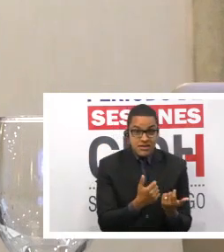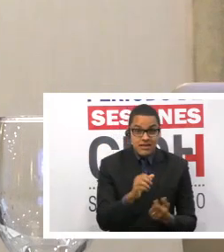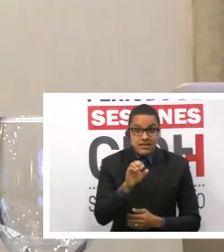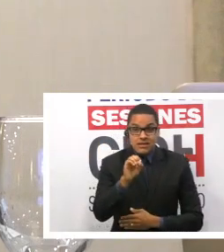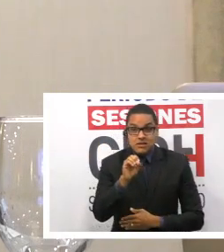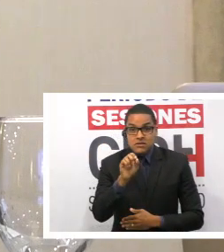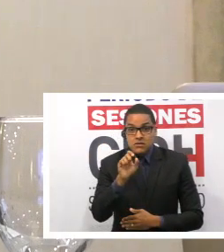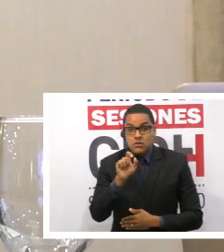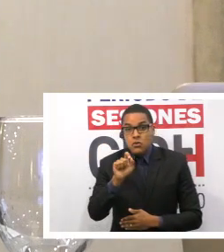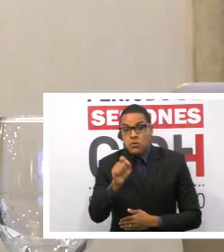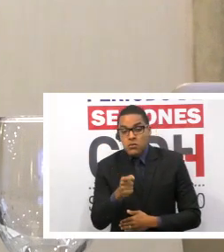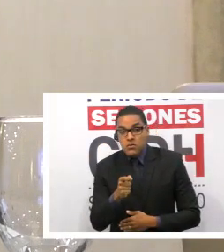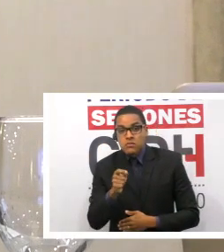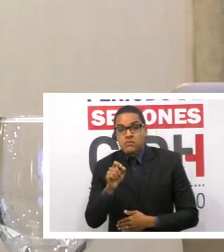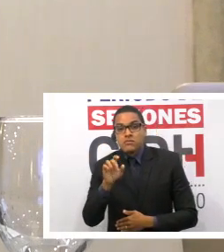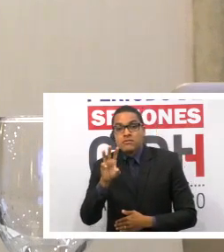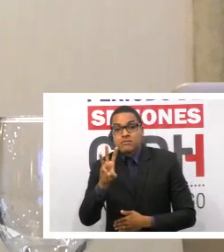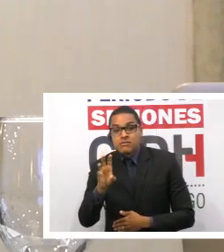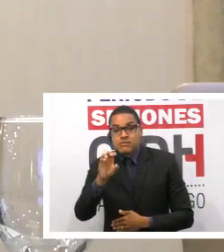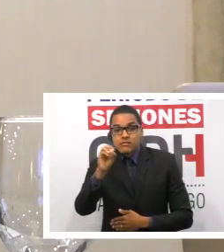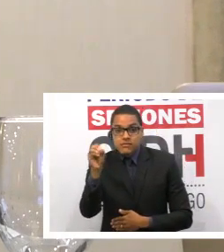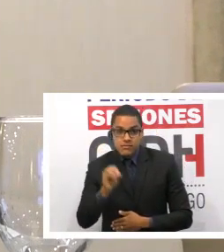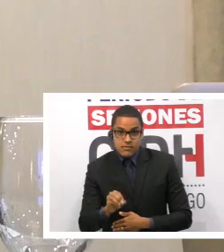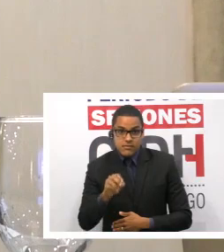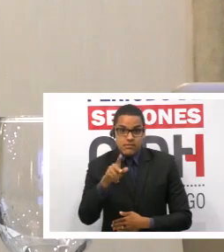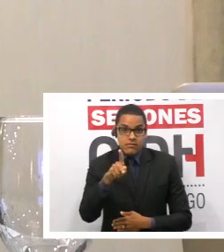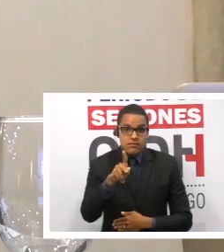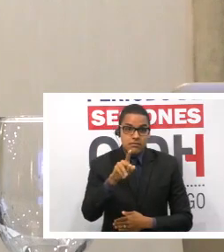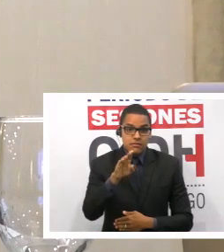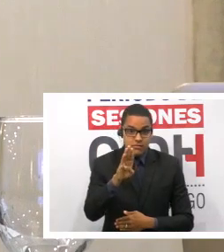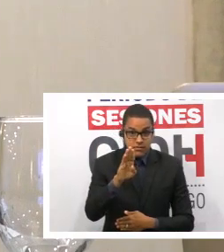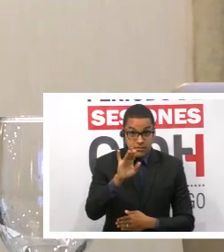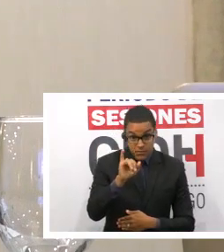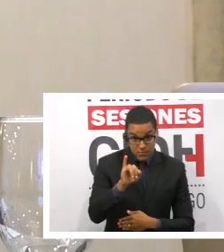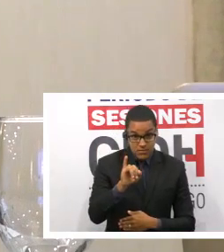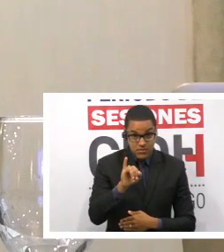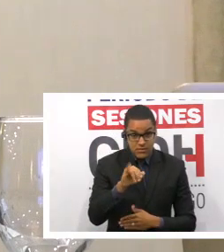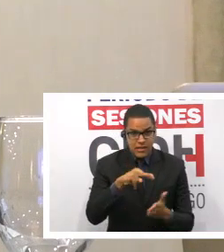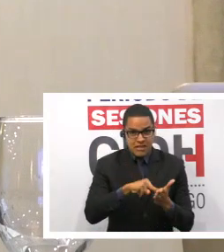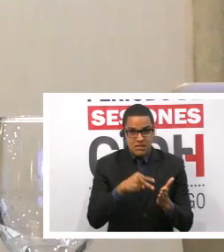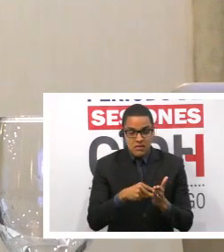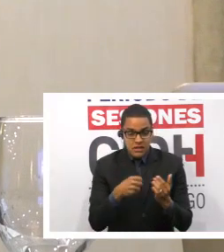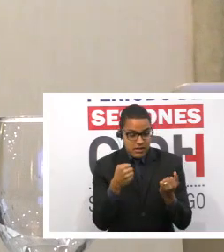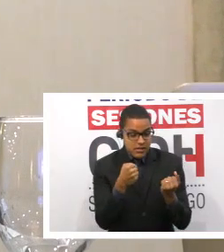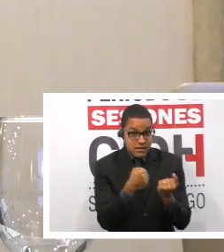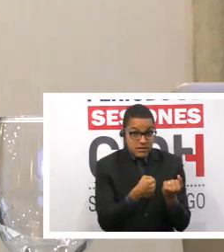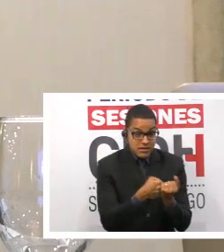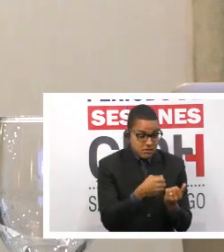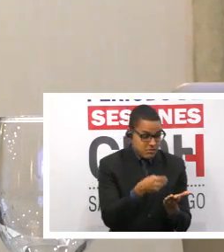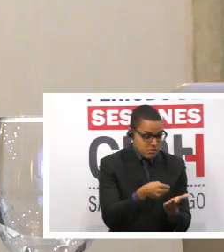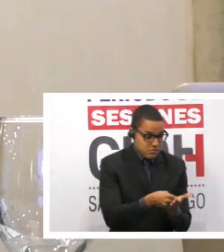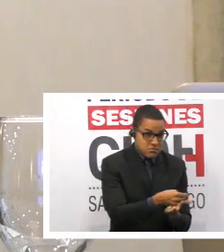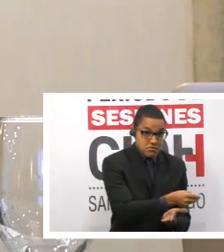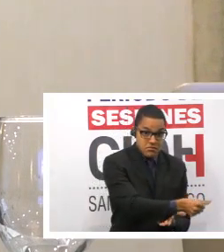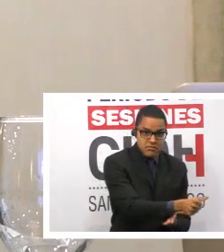como el 2017 se redujo el presupuesto para la lucha contra el cáncer y en el 2017 del presupuesto que se adjudicó el gobierno